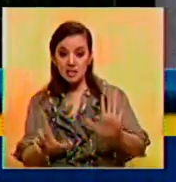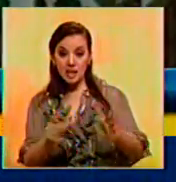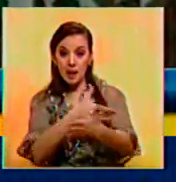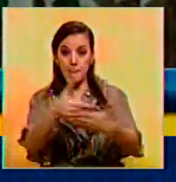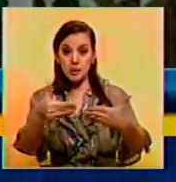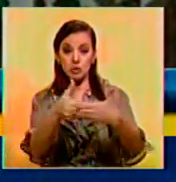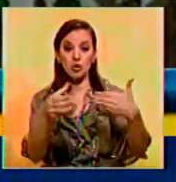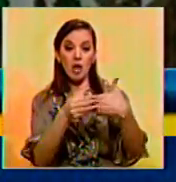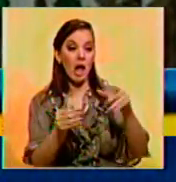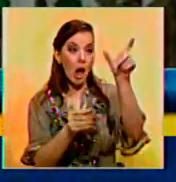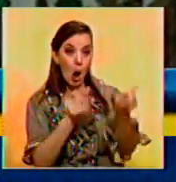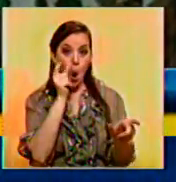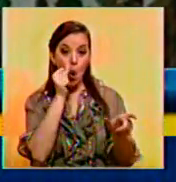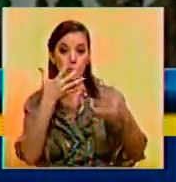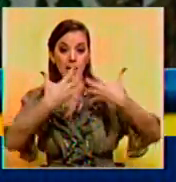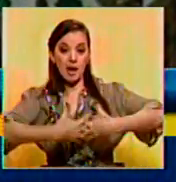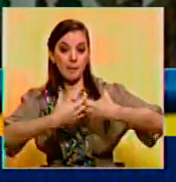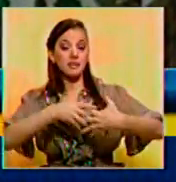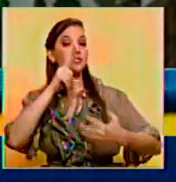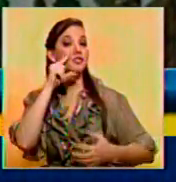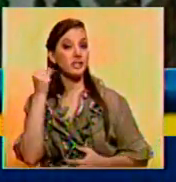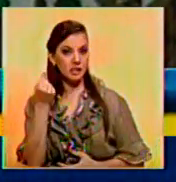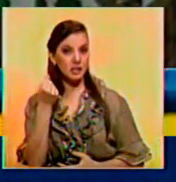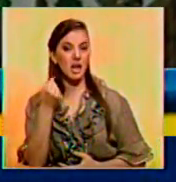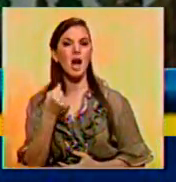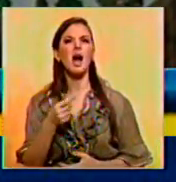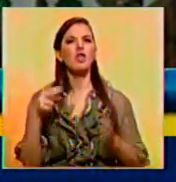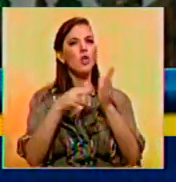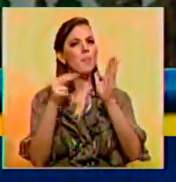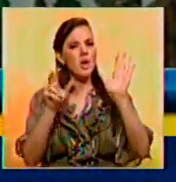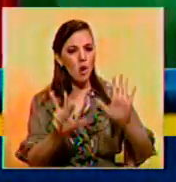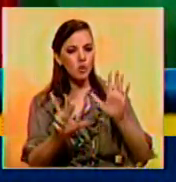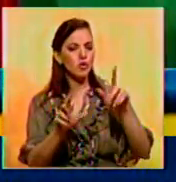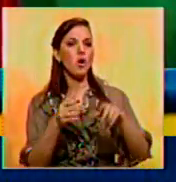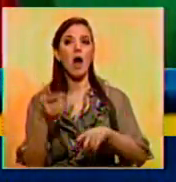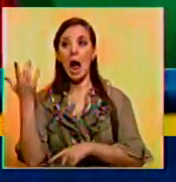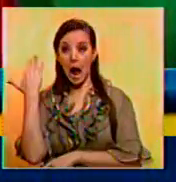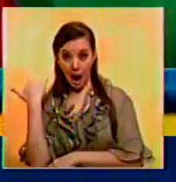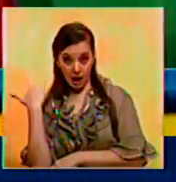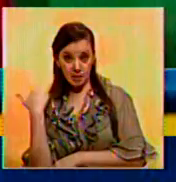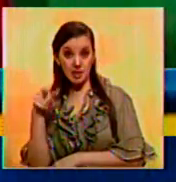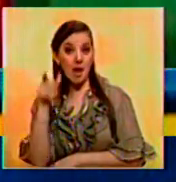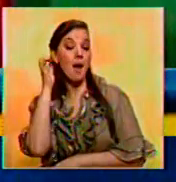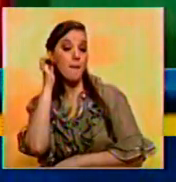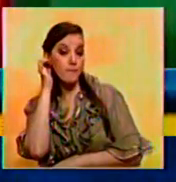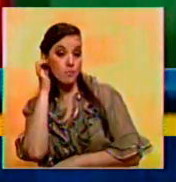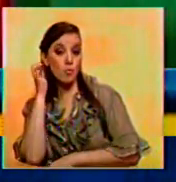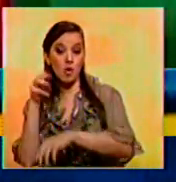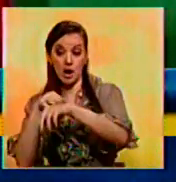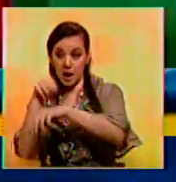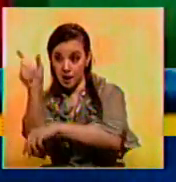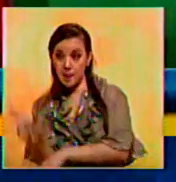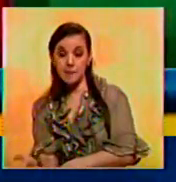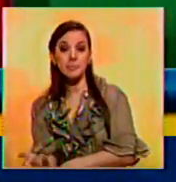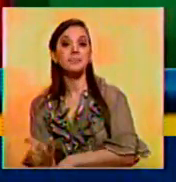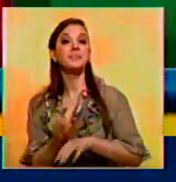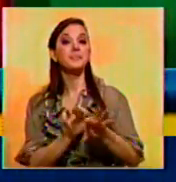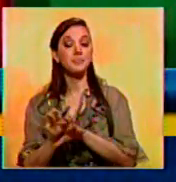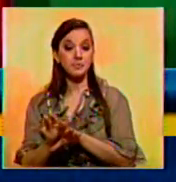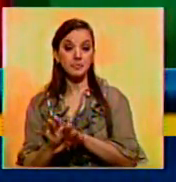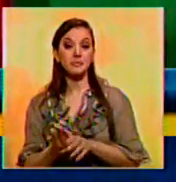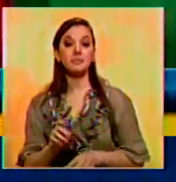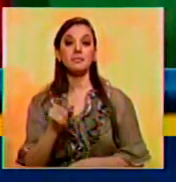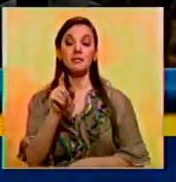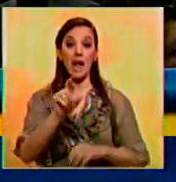dólares al empresario francés Bernard en 2008 cuando era ministra de finanzas del expresidente Nicolás sarcos la directora